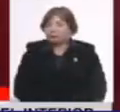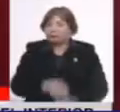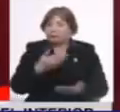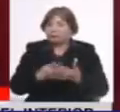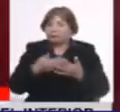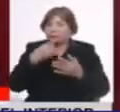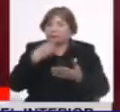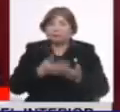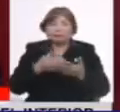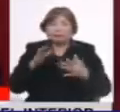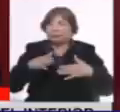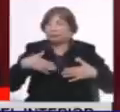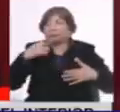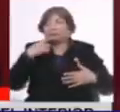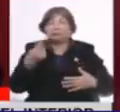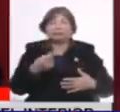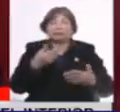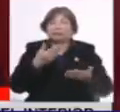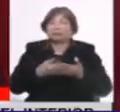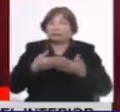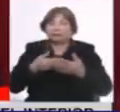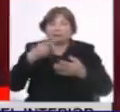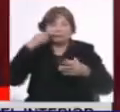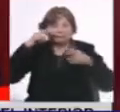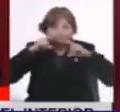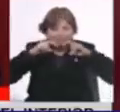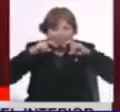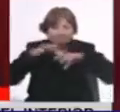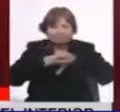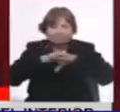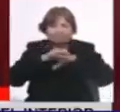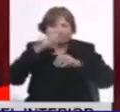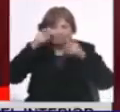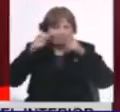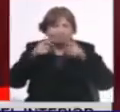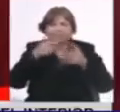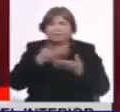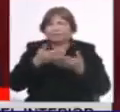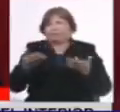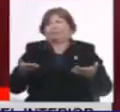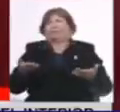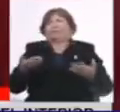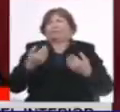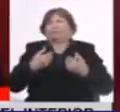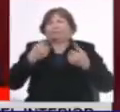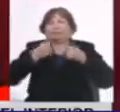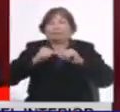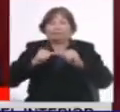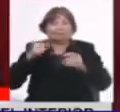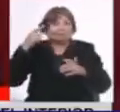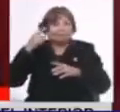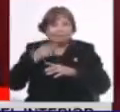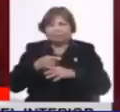es que no puede ser que los que investigan o los investigados, ¿no?, pretendan